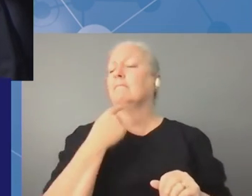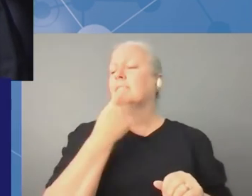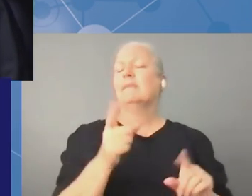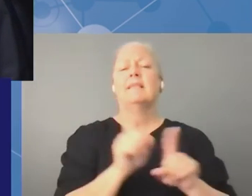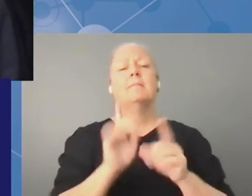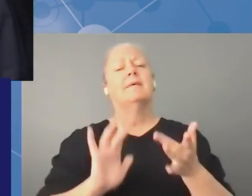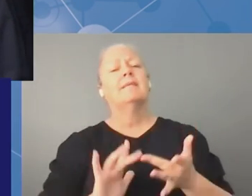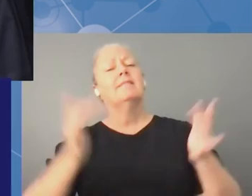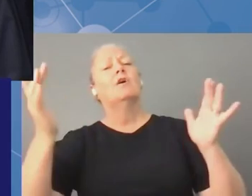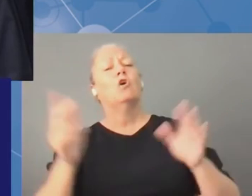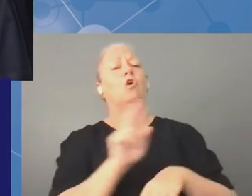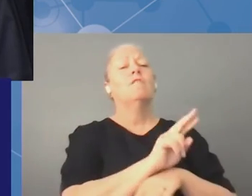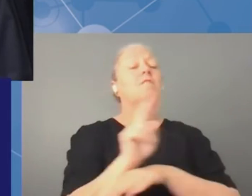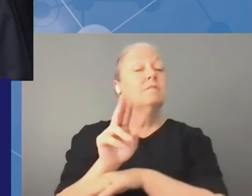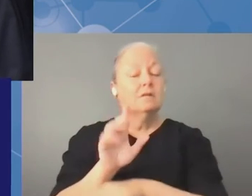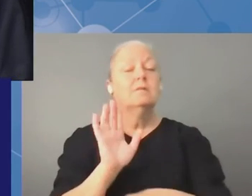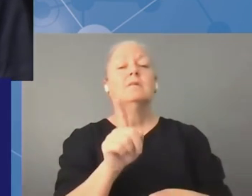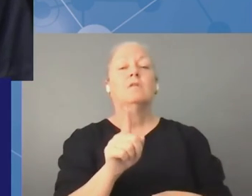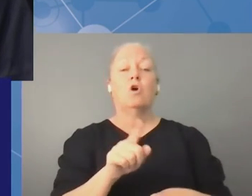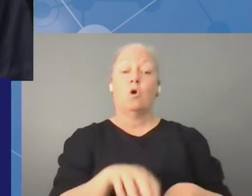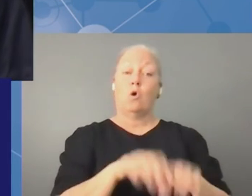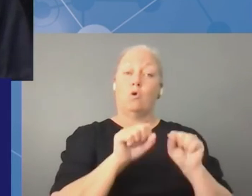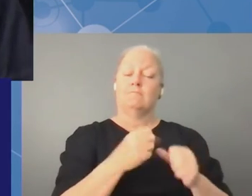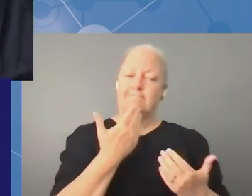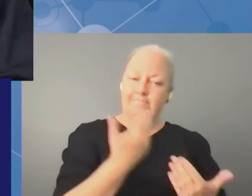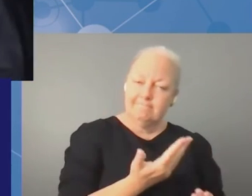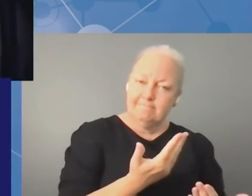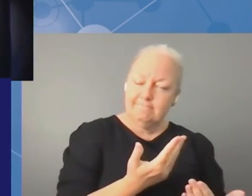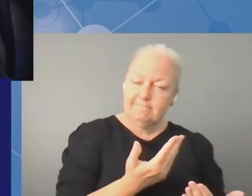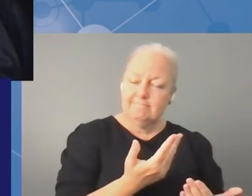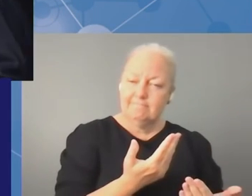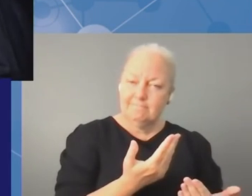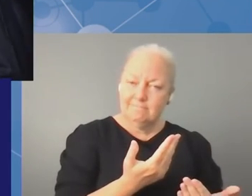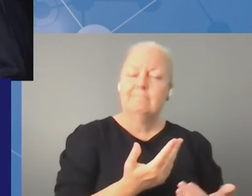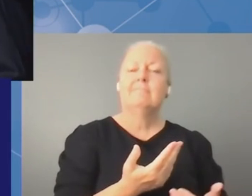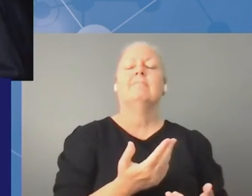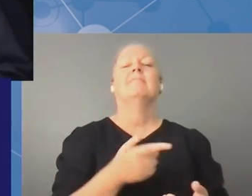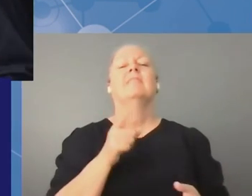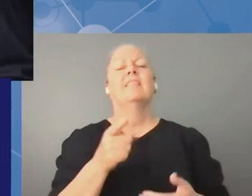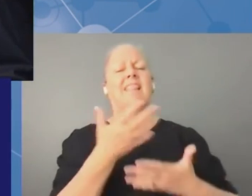Algunos temas ya se han